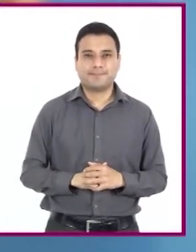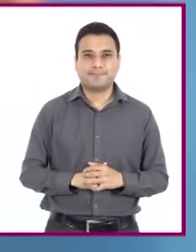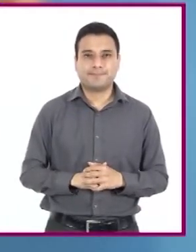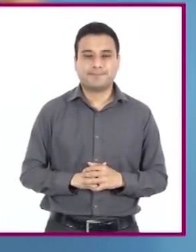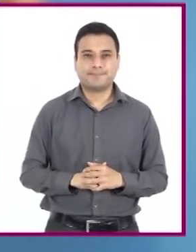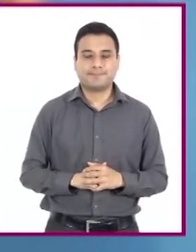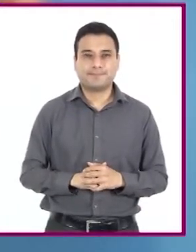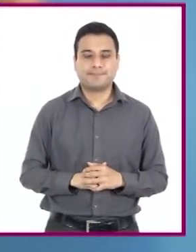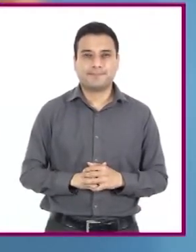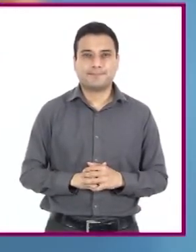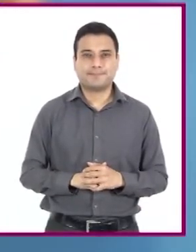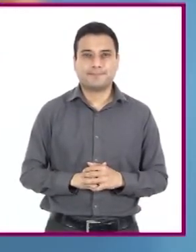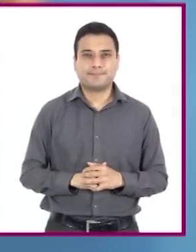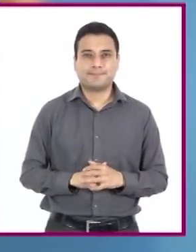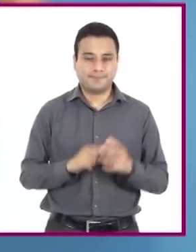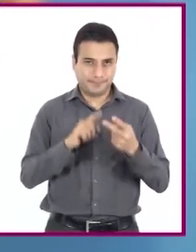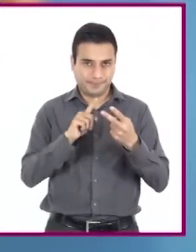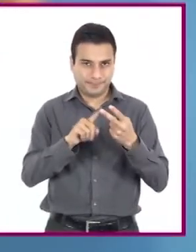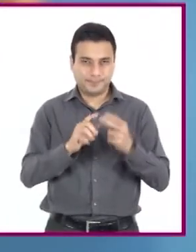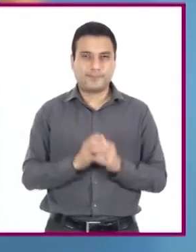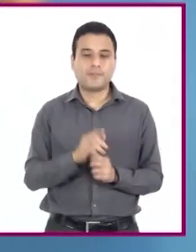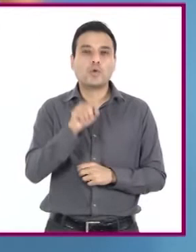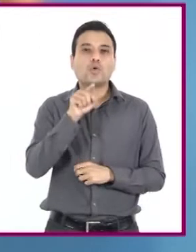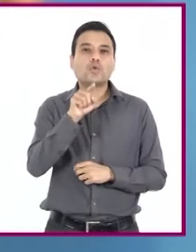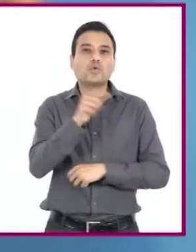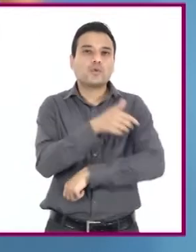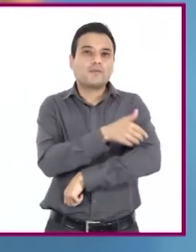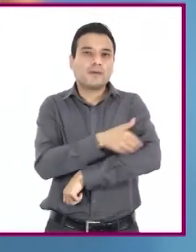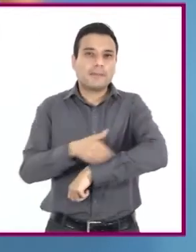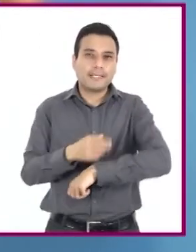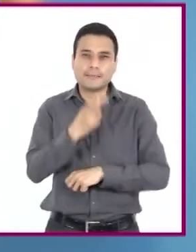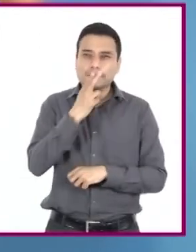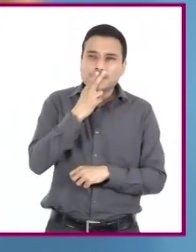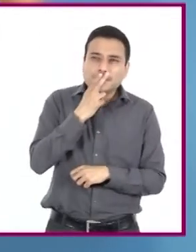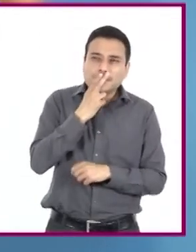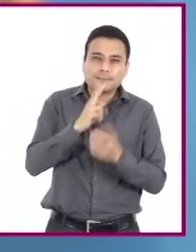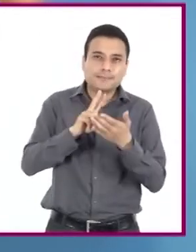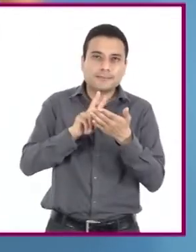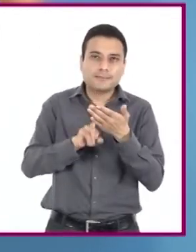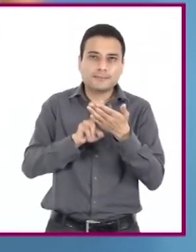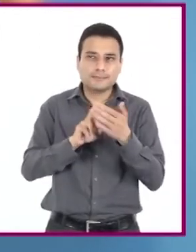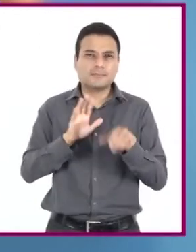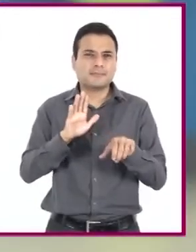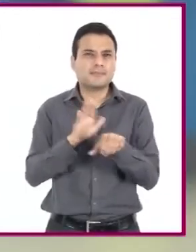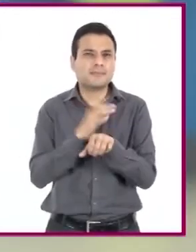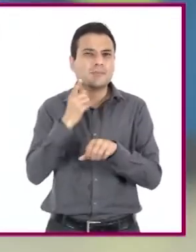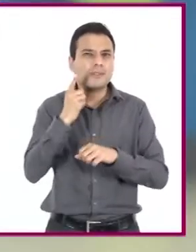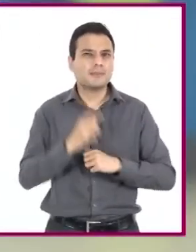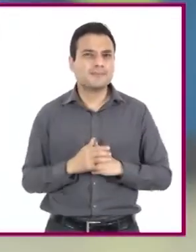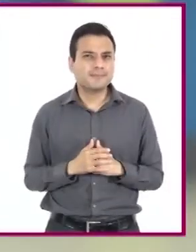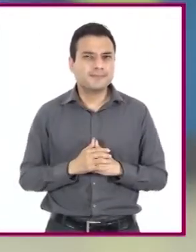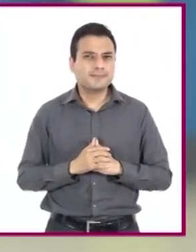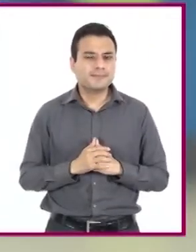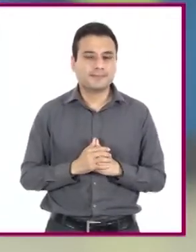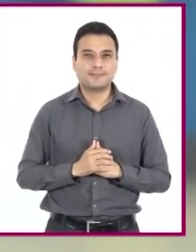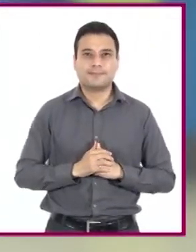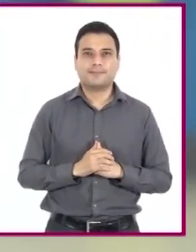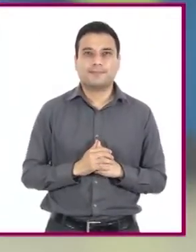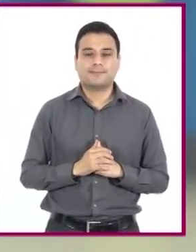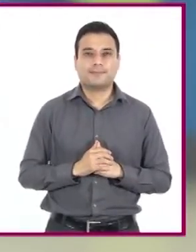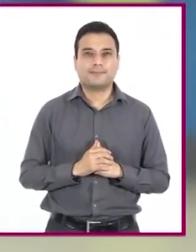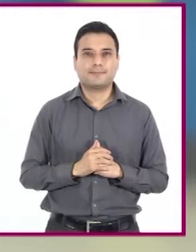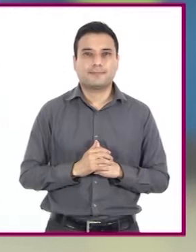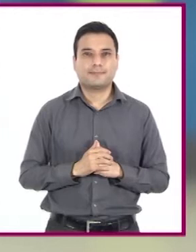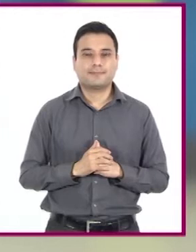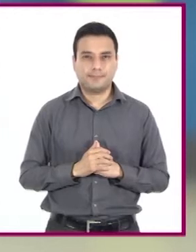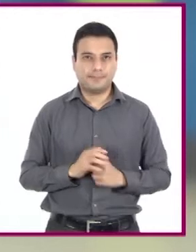¿Qué es lo que más valoran de su familia en este tiempo de pandemia y por qué? ¿Qué pueden